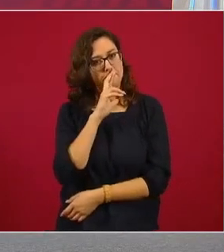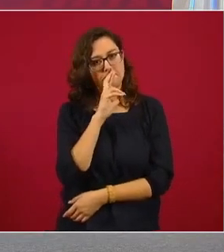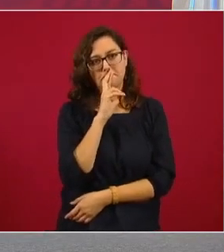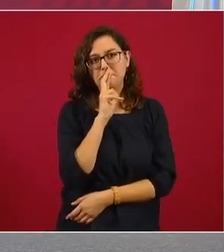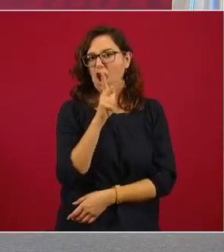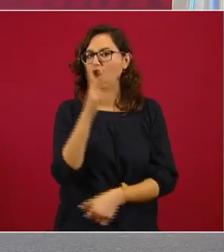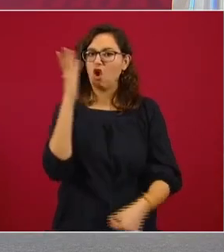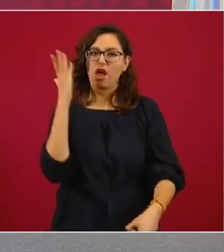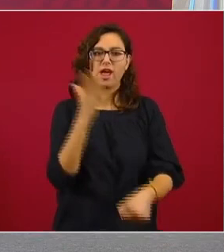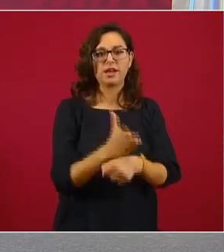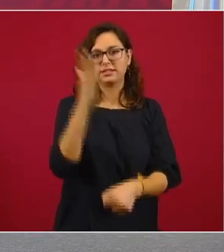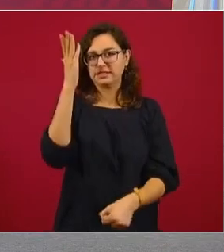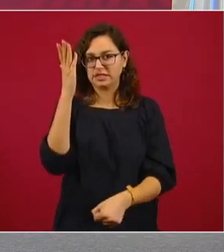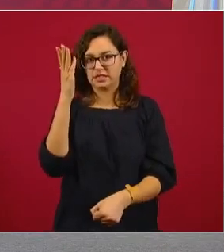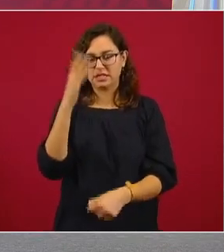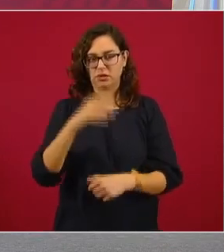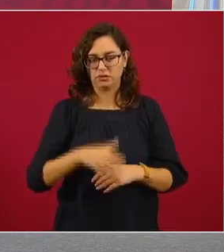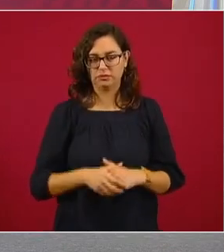someter a